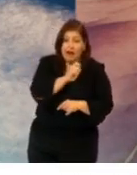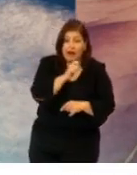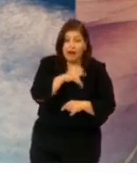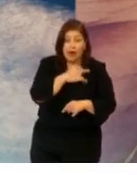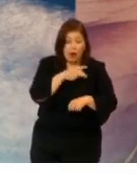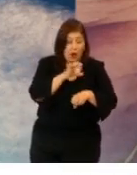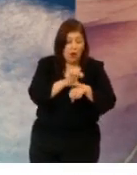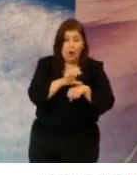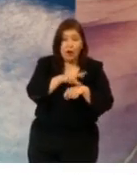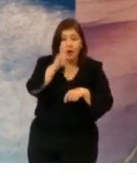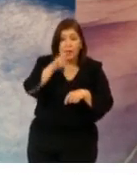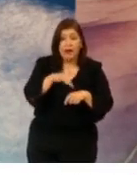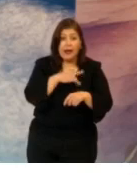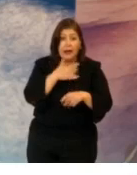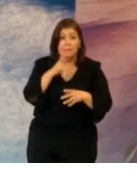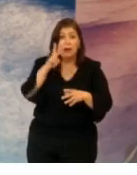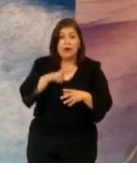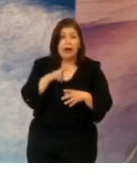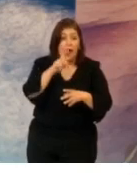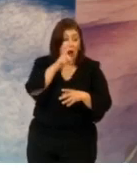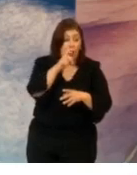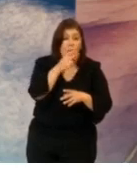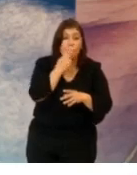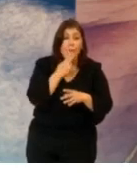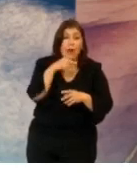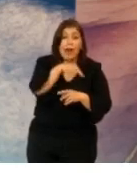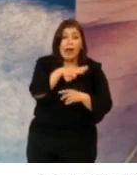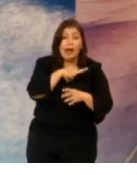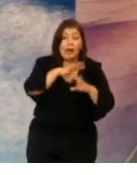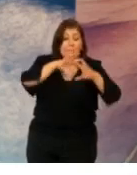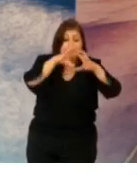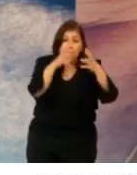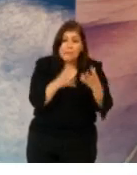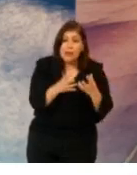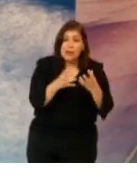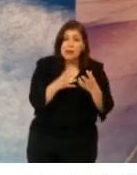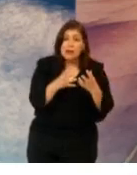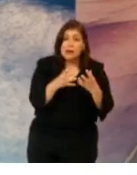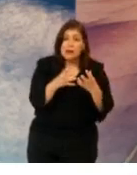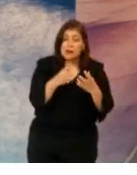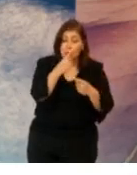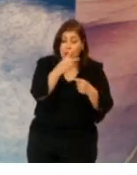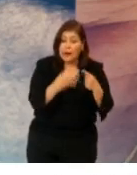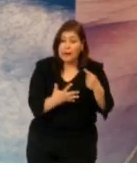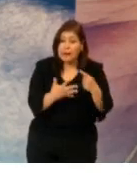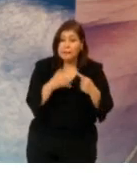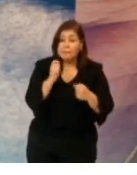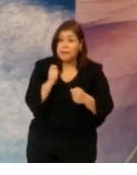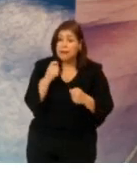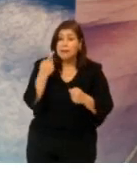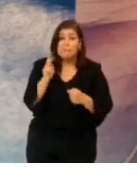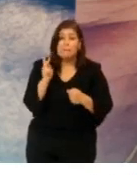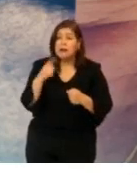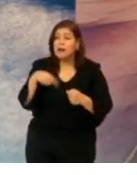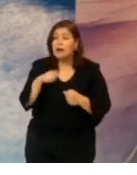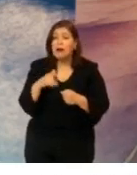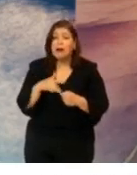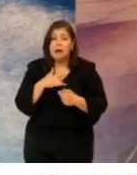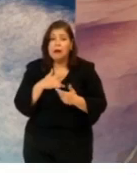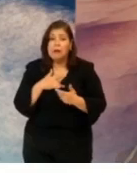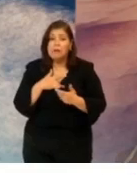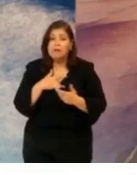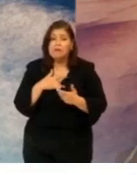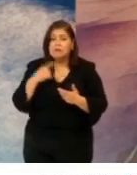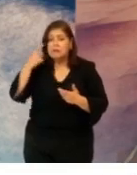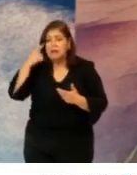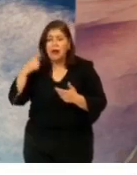de la reserva de agua dulce del planeta, ¿sí? Y sin embargo, hay gente que no tiene agua y en este